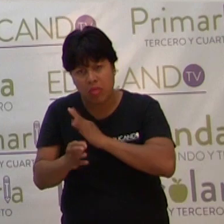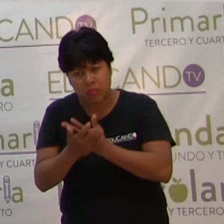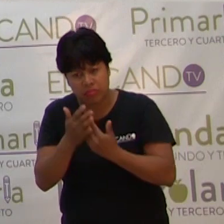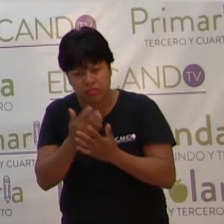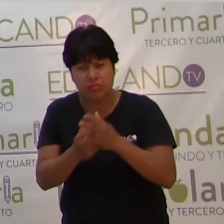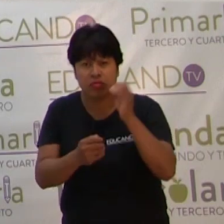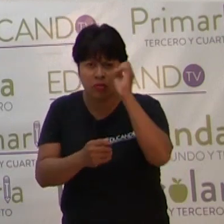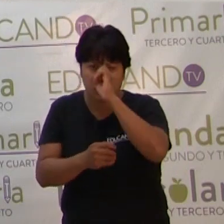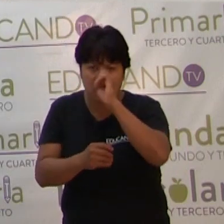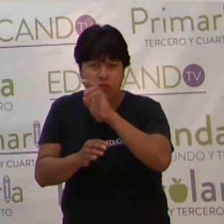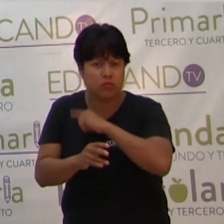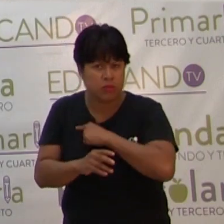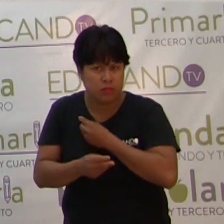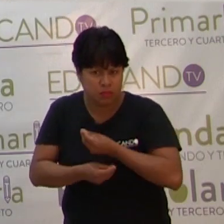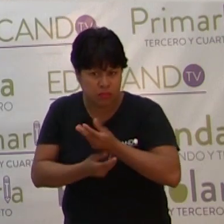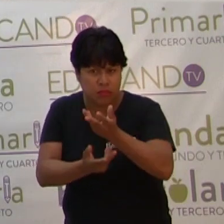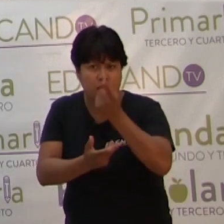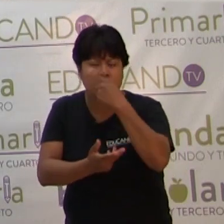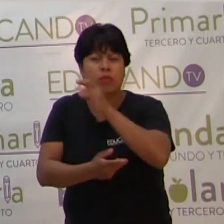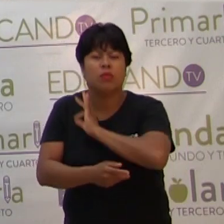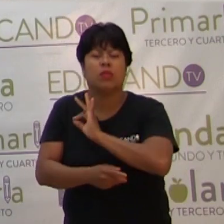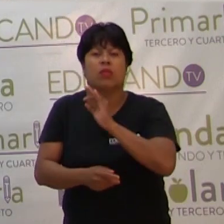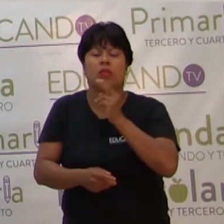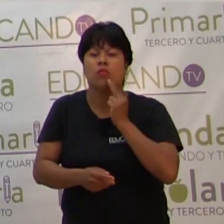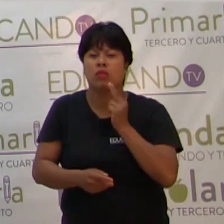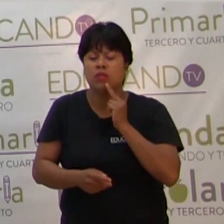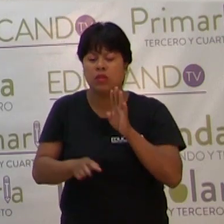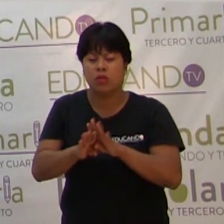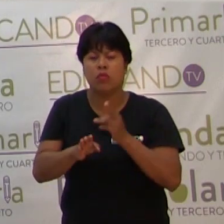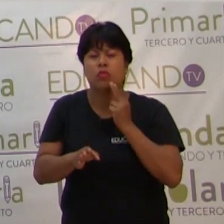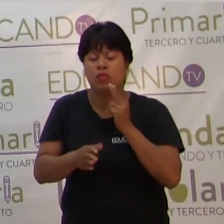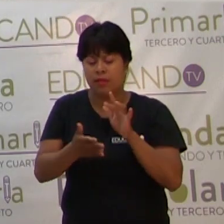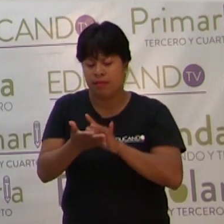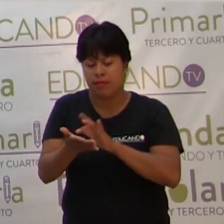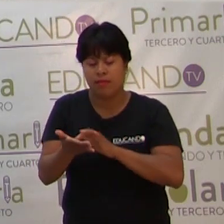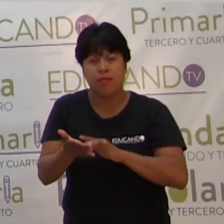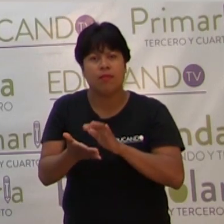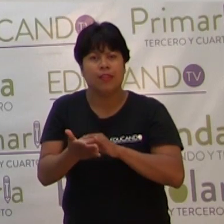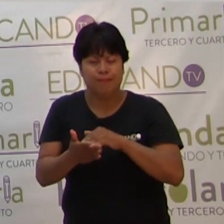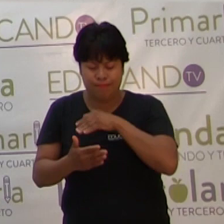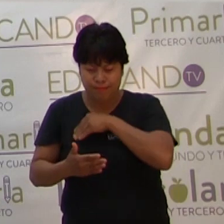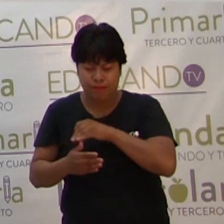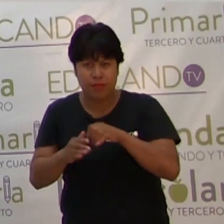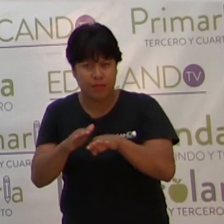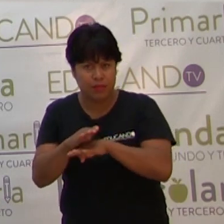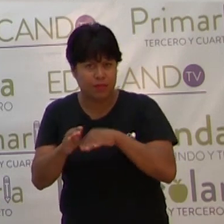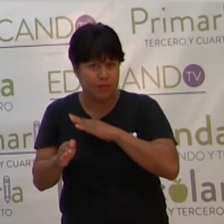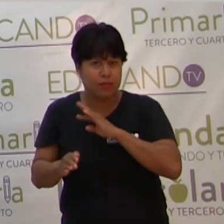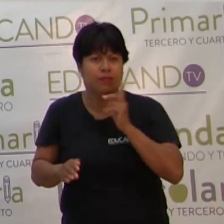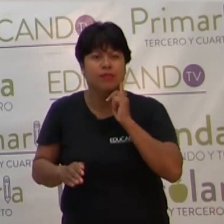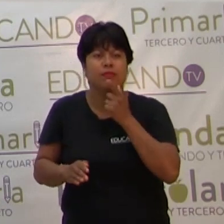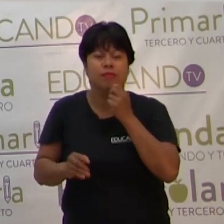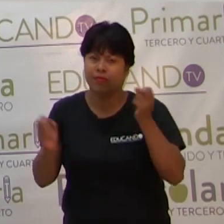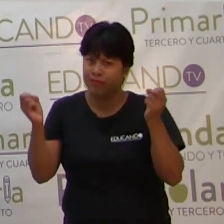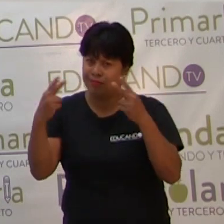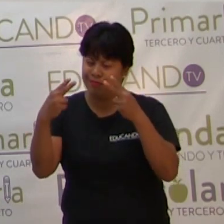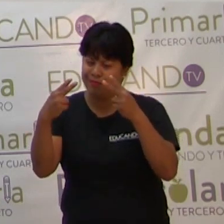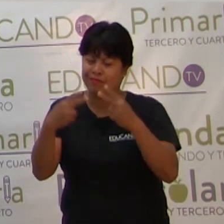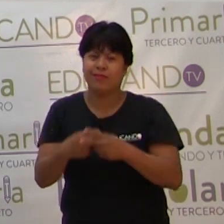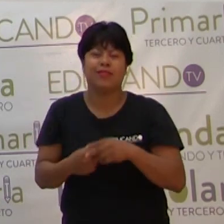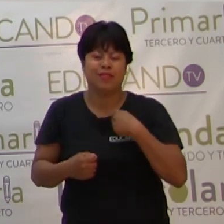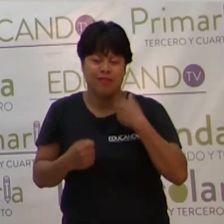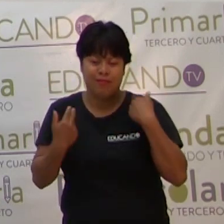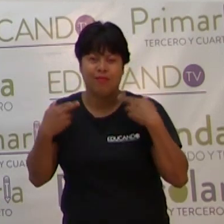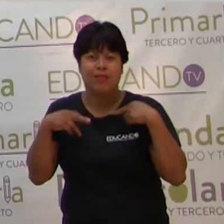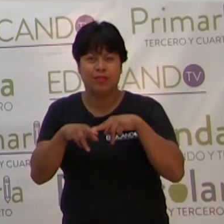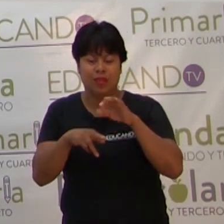tips básicos para que aprendas a utilizar la calculadora básica o de bolsillo. Bueno, niñas y niños, nos estamos despidiendo. Soy el